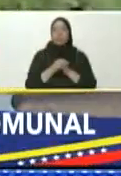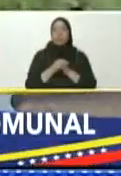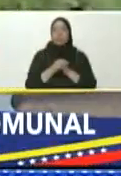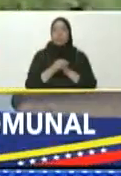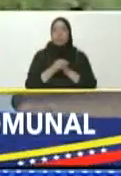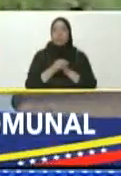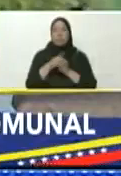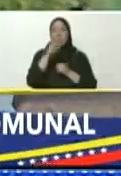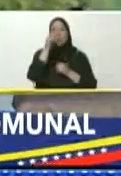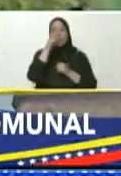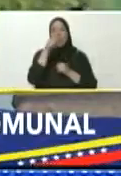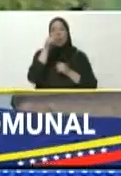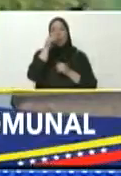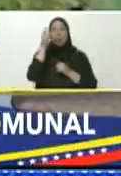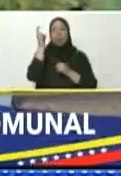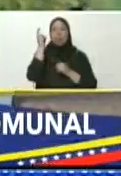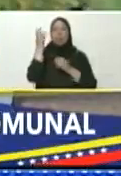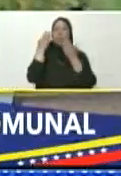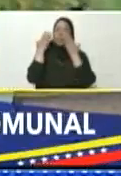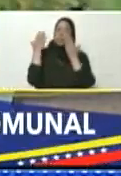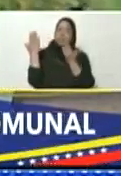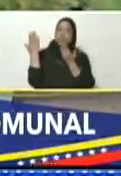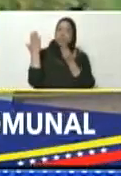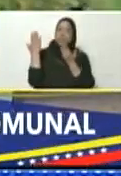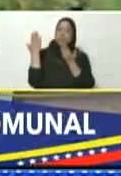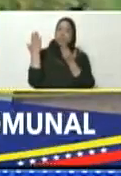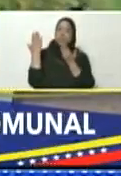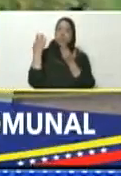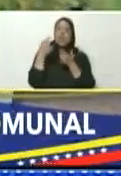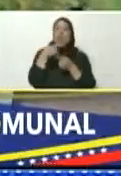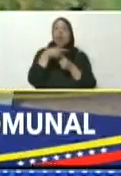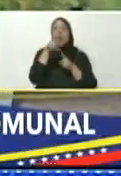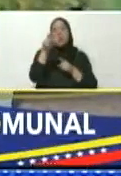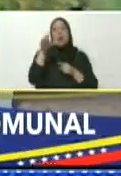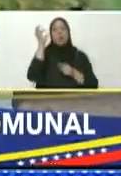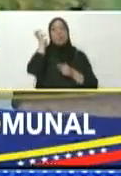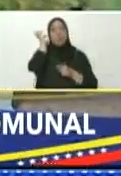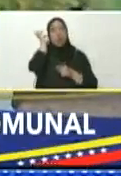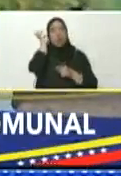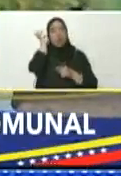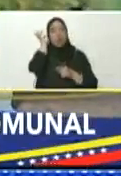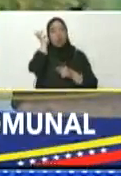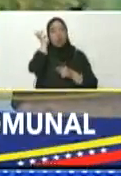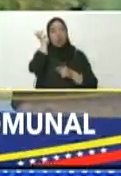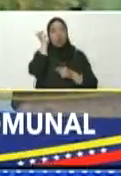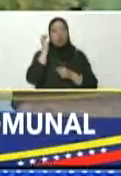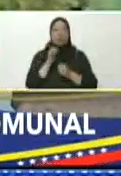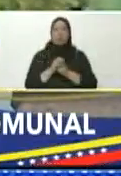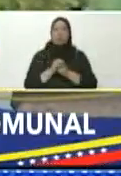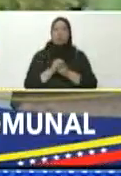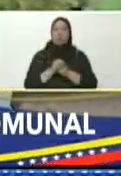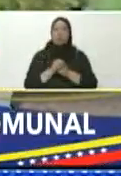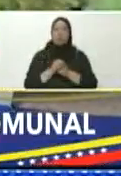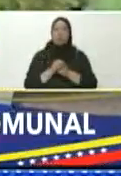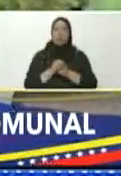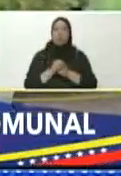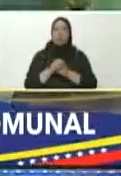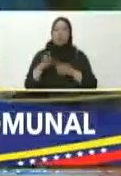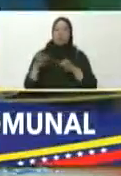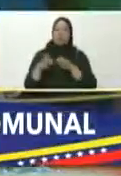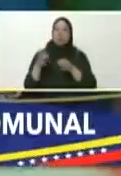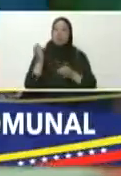Elizabeth Barraez, Bicentenario 3. Y Belkis Valera, de Miguel H. H.